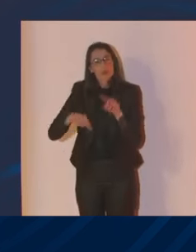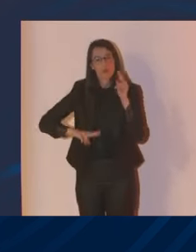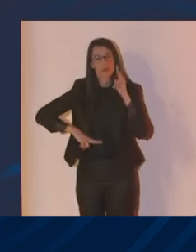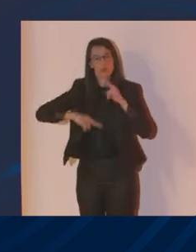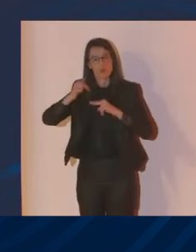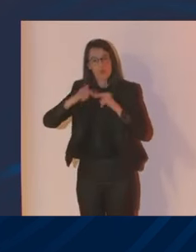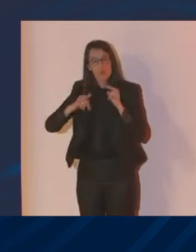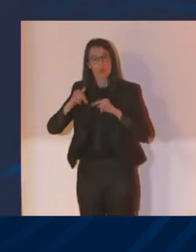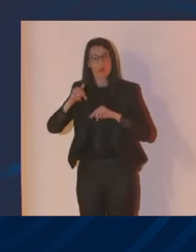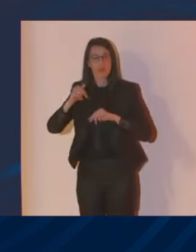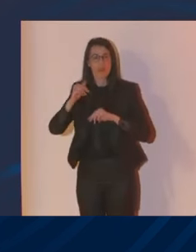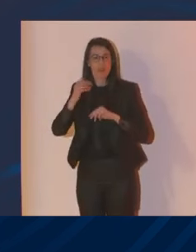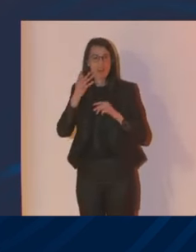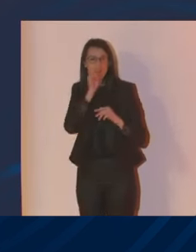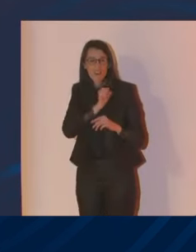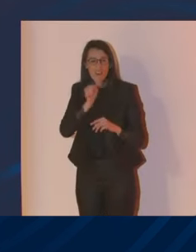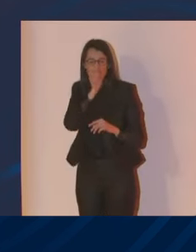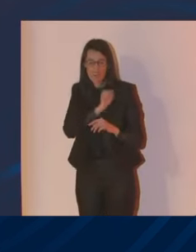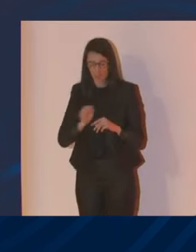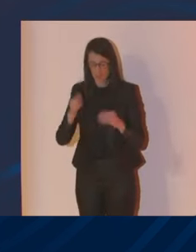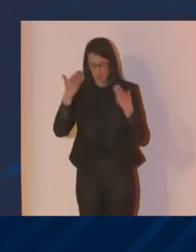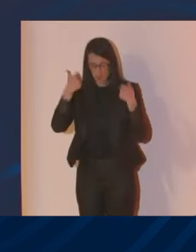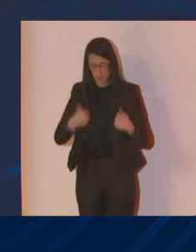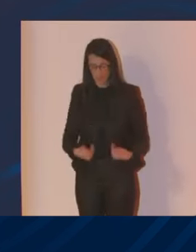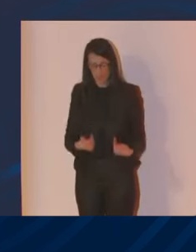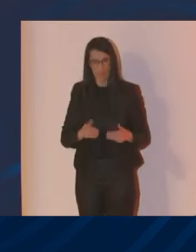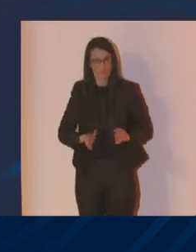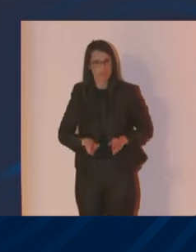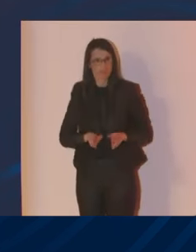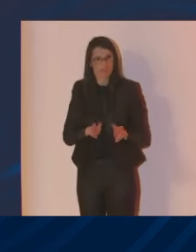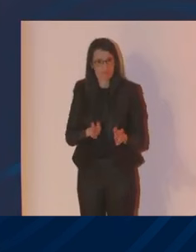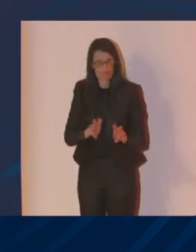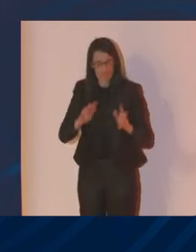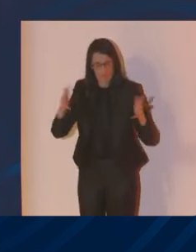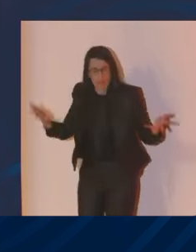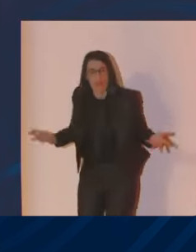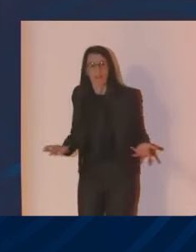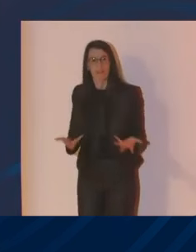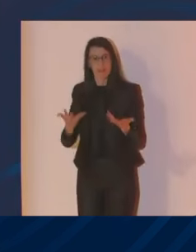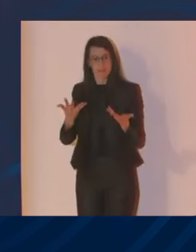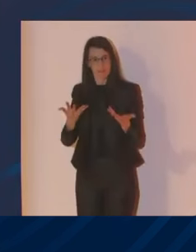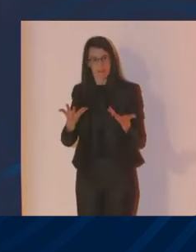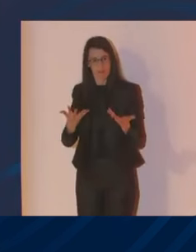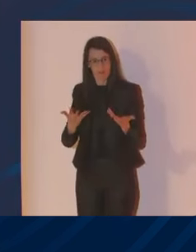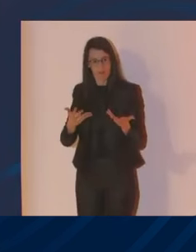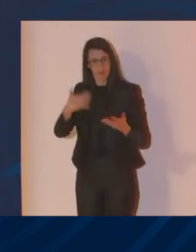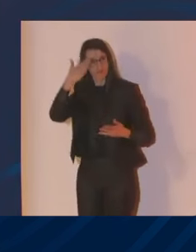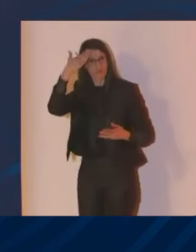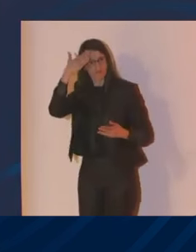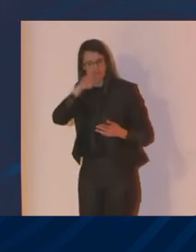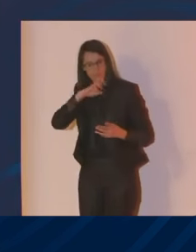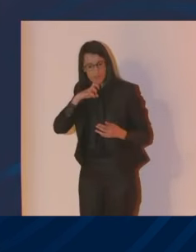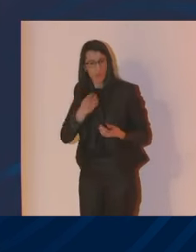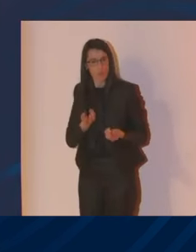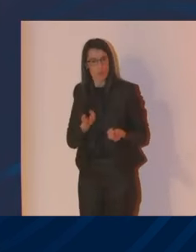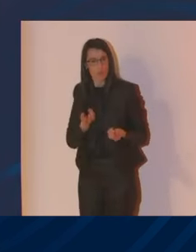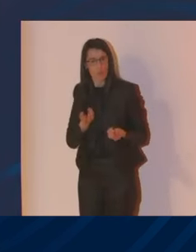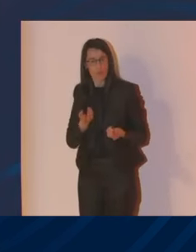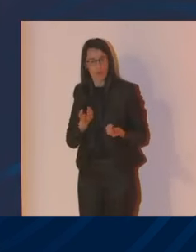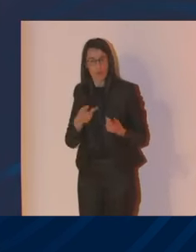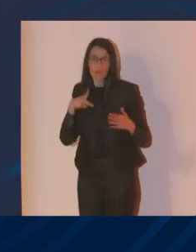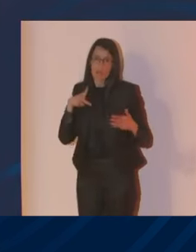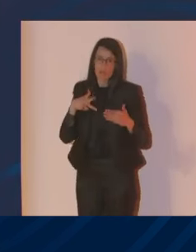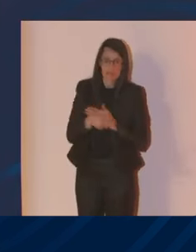de décadas el principio de humanidad, que nos impulsa ese principio de humanidad a prevenir